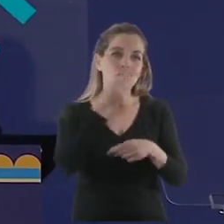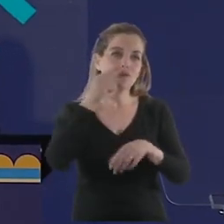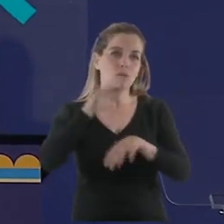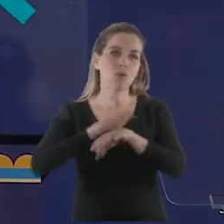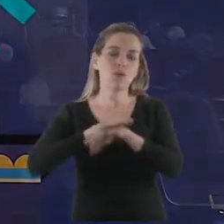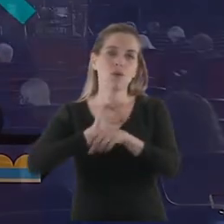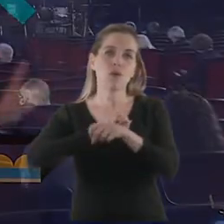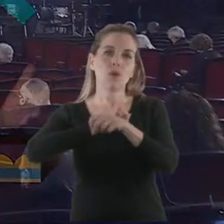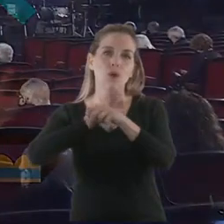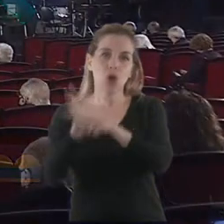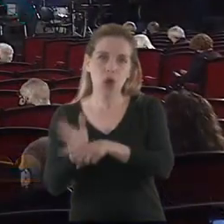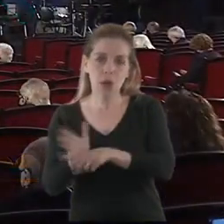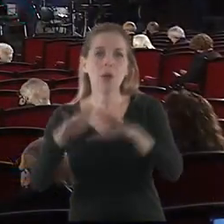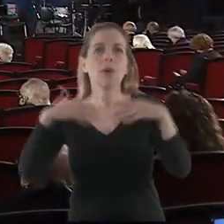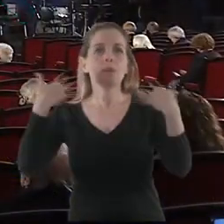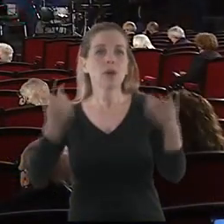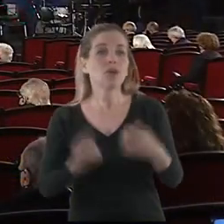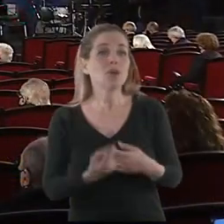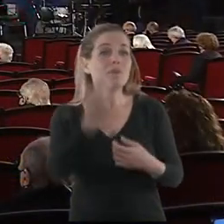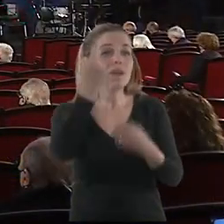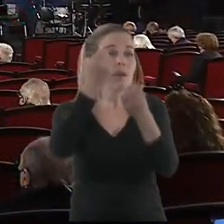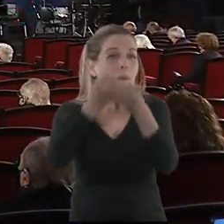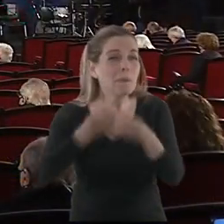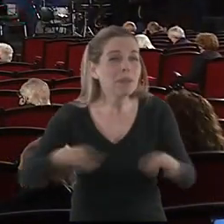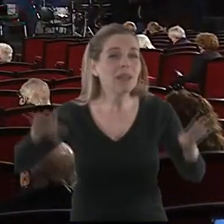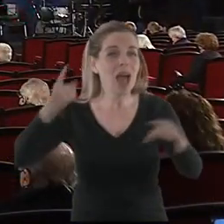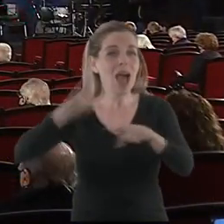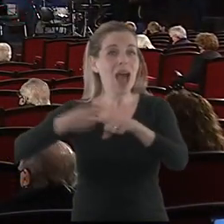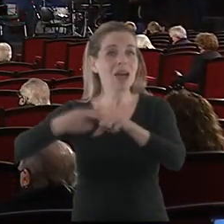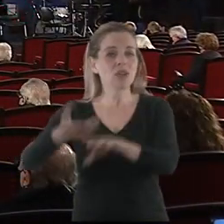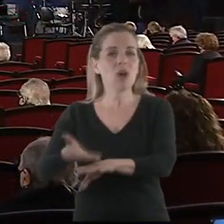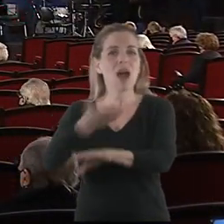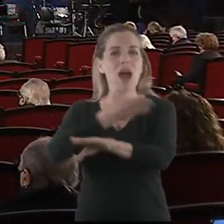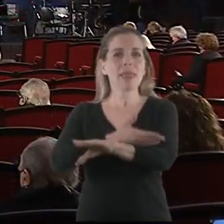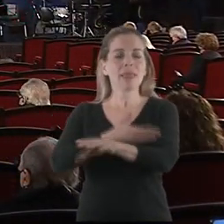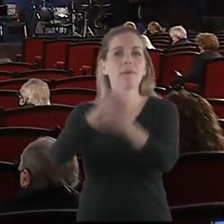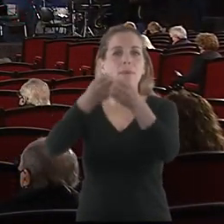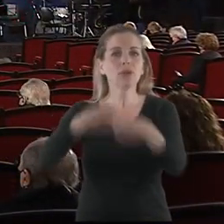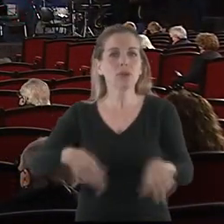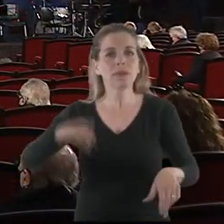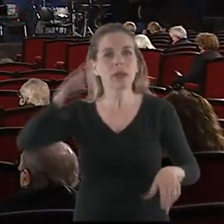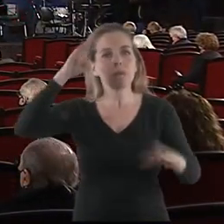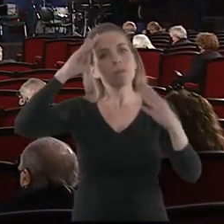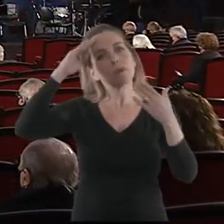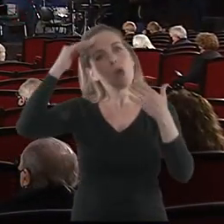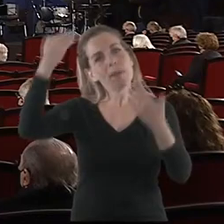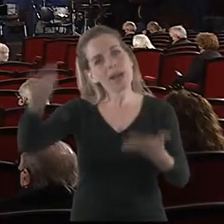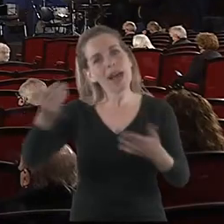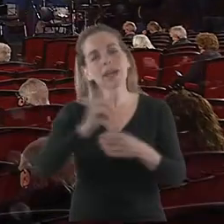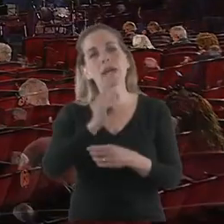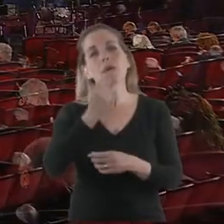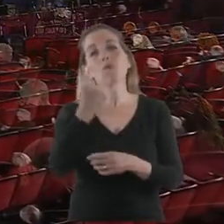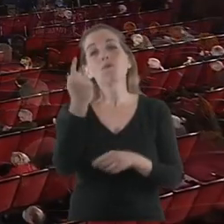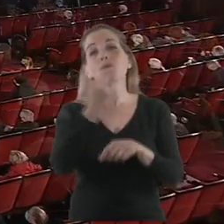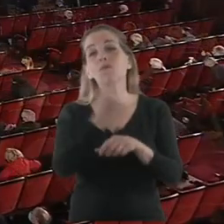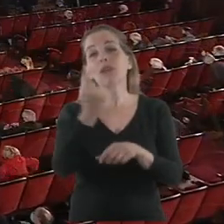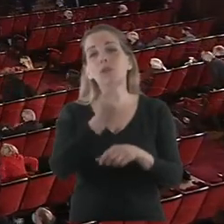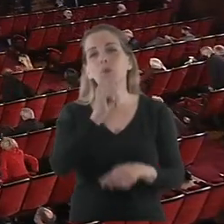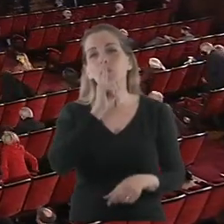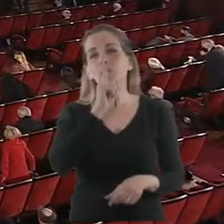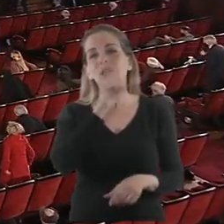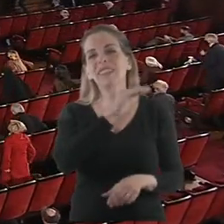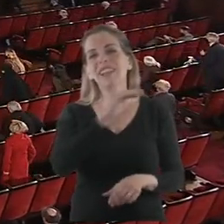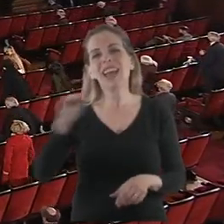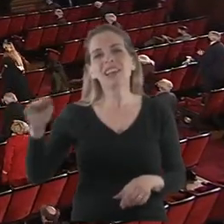eso, antes que nada, queremos iniciar este acto con un minuto de silencio en honor a todas las víctimas del